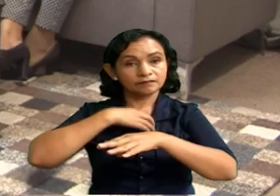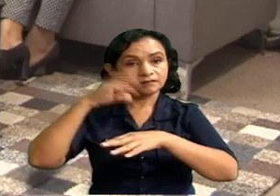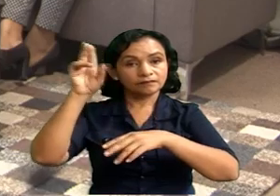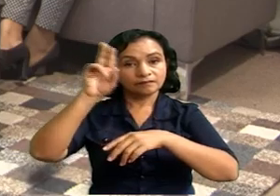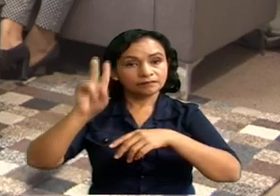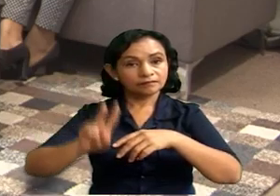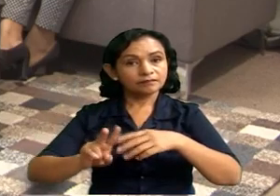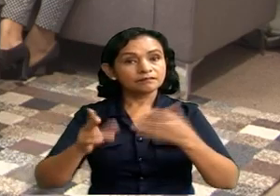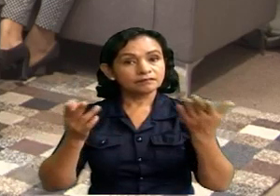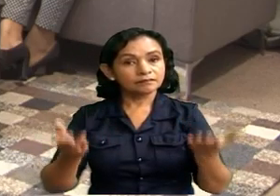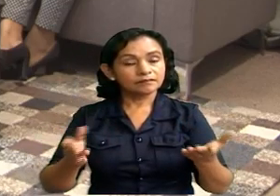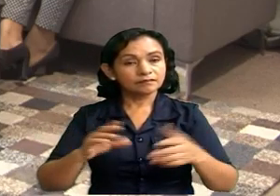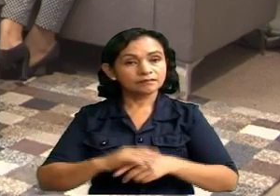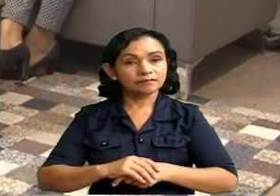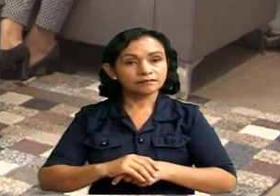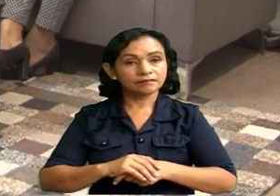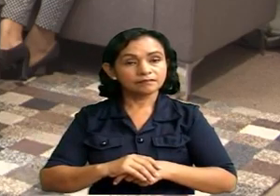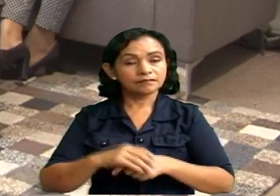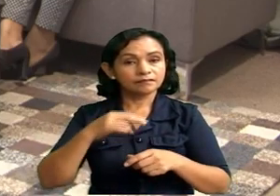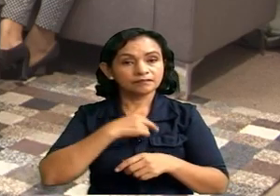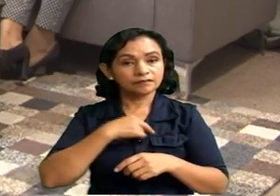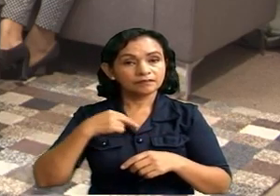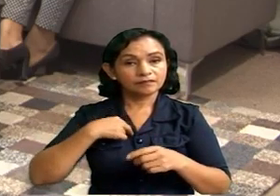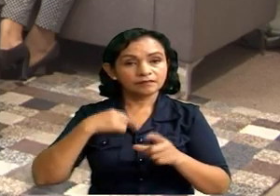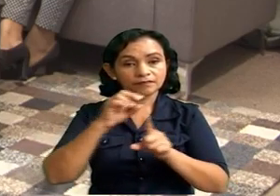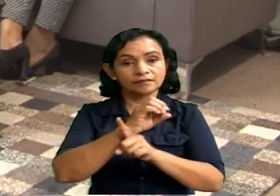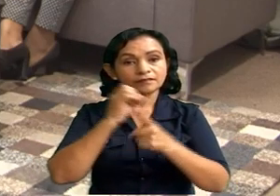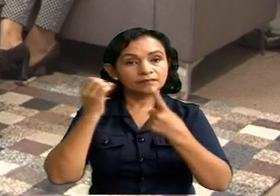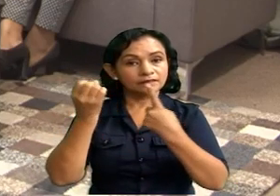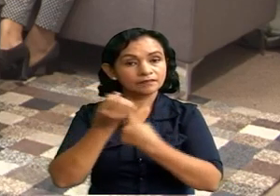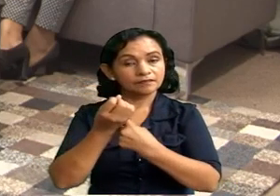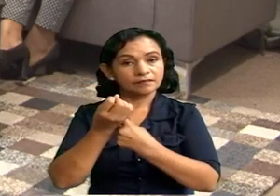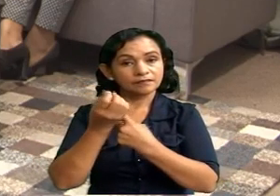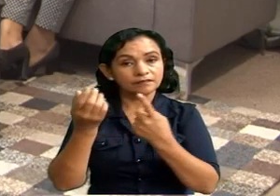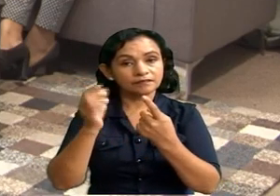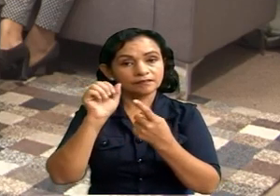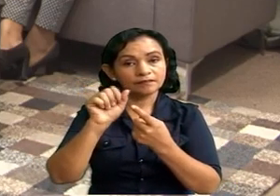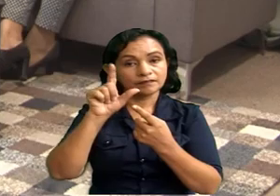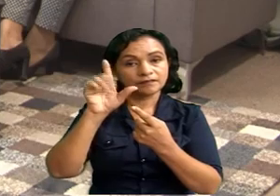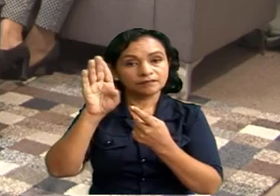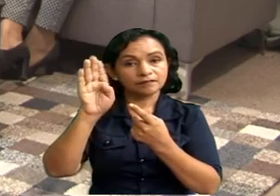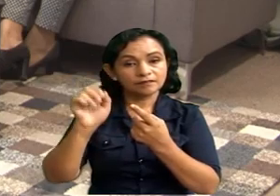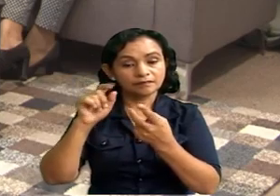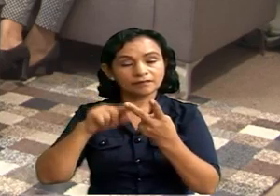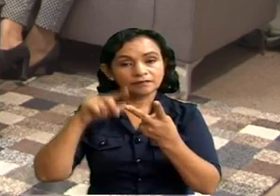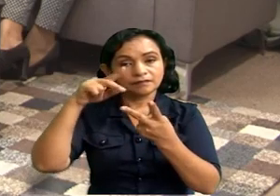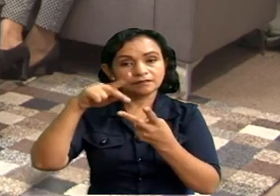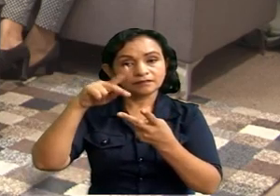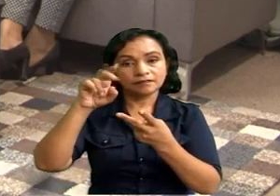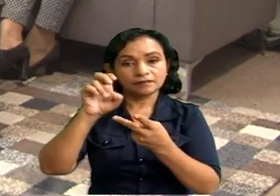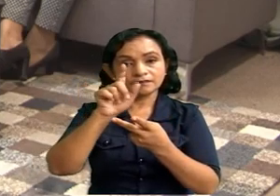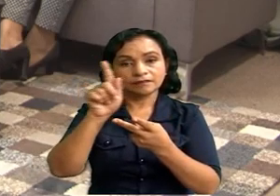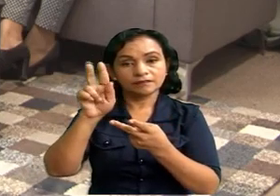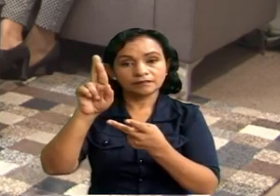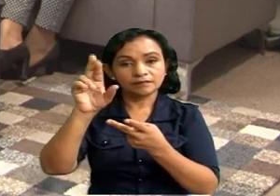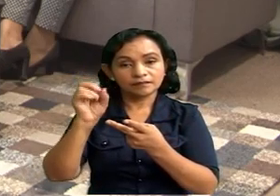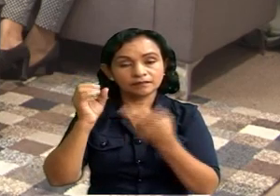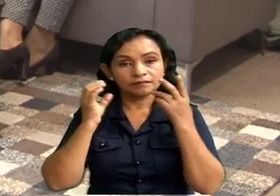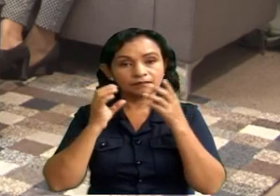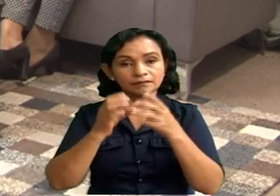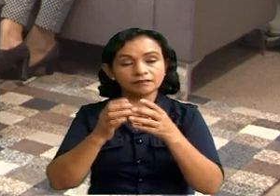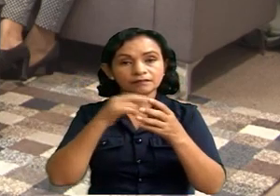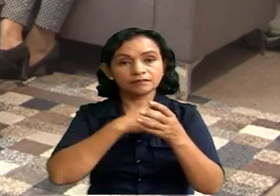nacionaliza, también crea los dos organismos regionales, el ALBA y Petrocaribe, donde él comienza a tener y